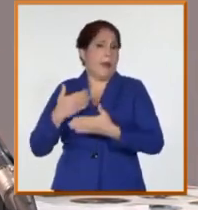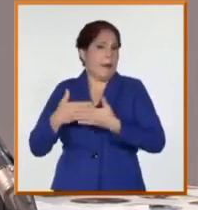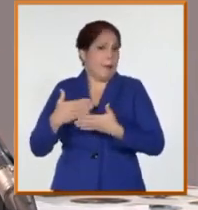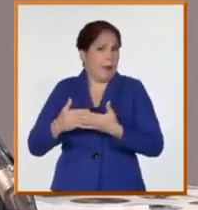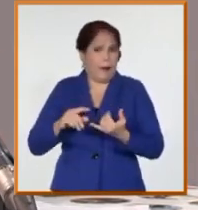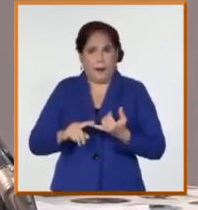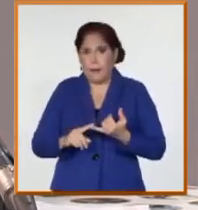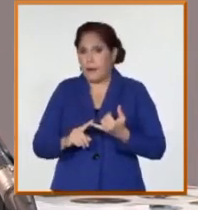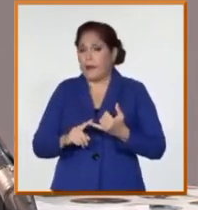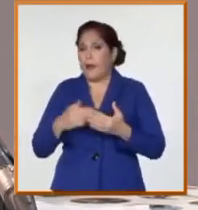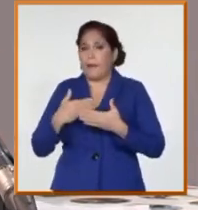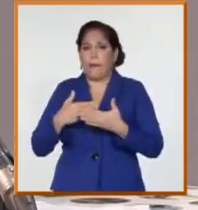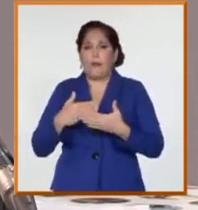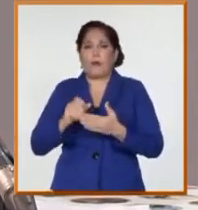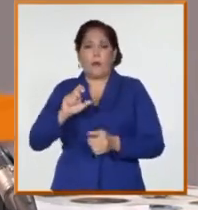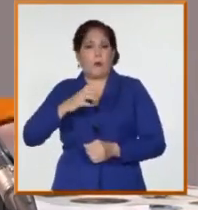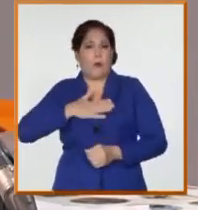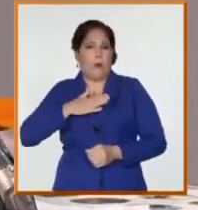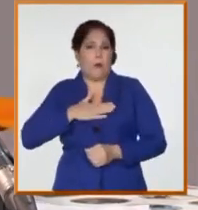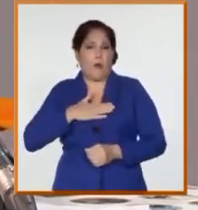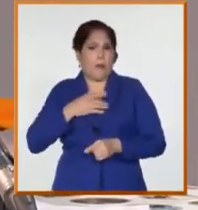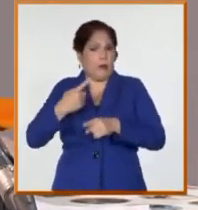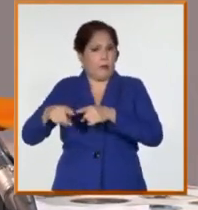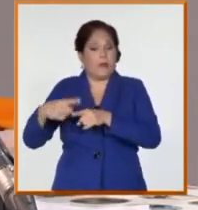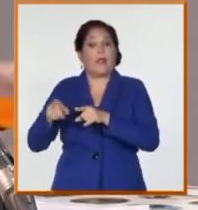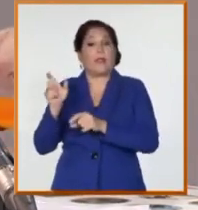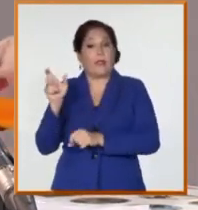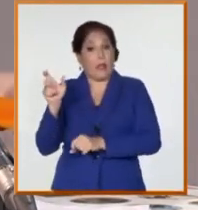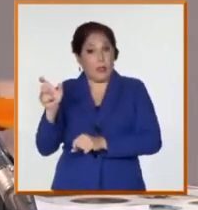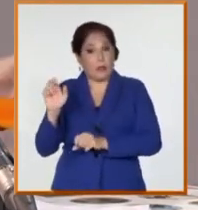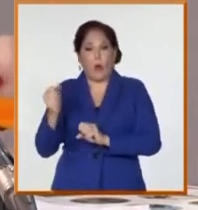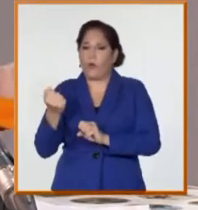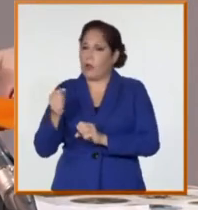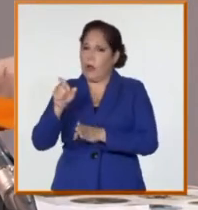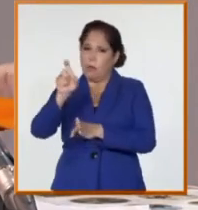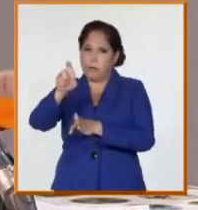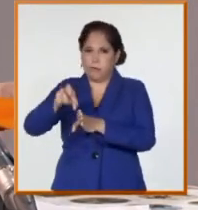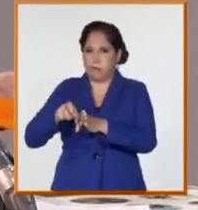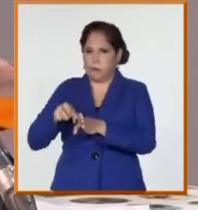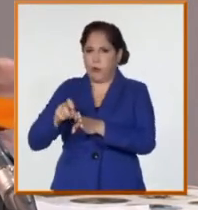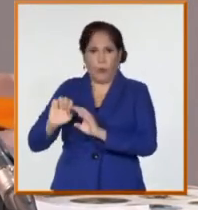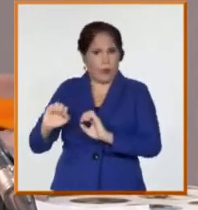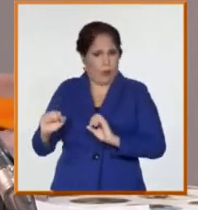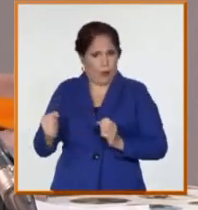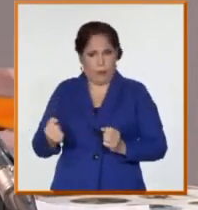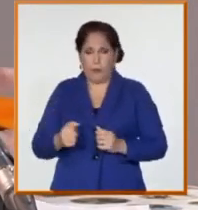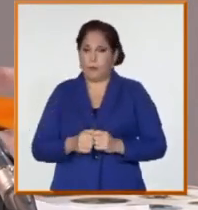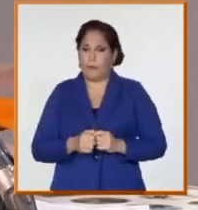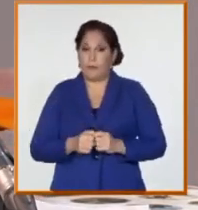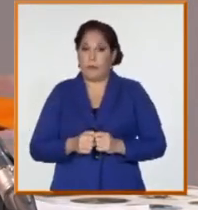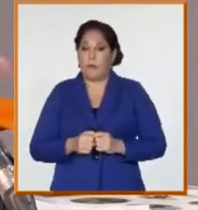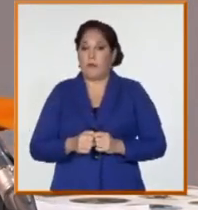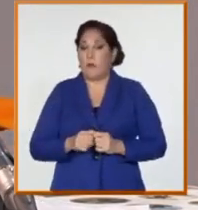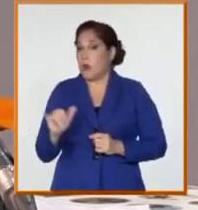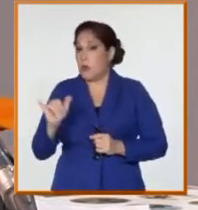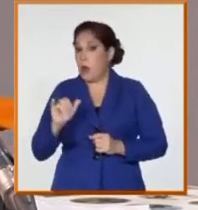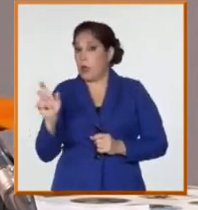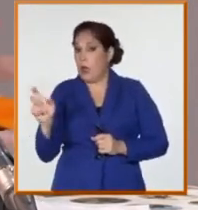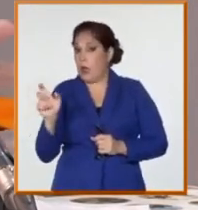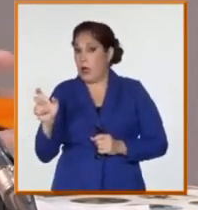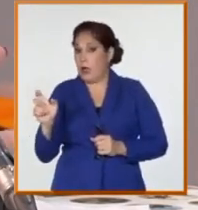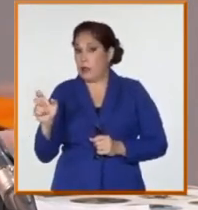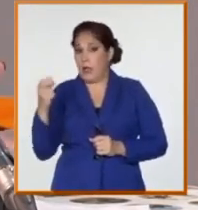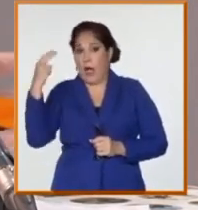si es una si es un trabajo por cuenta propia Y con esa tarjeta pueden utilizarla en estos post también pueden utilizar no solamente las tarjetas